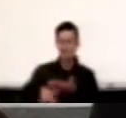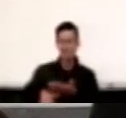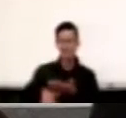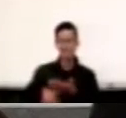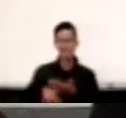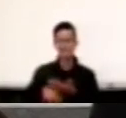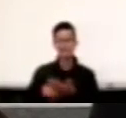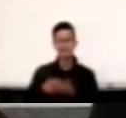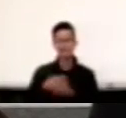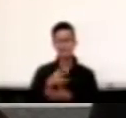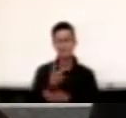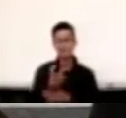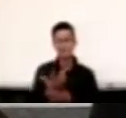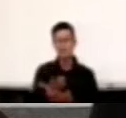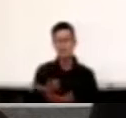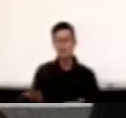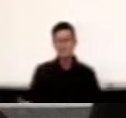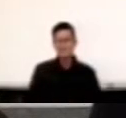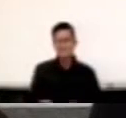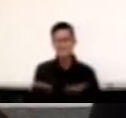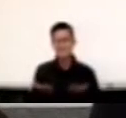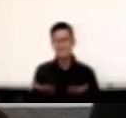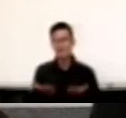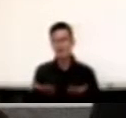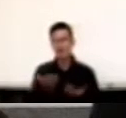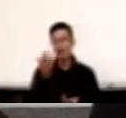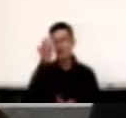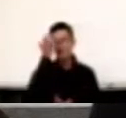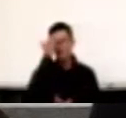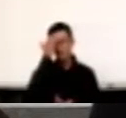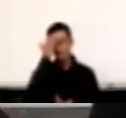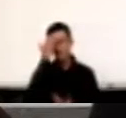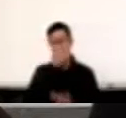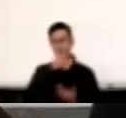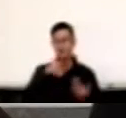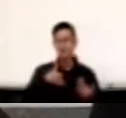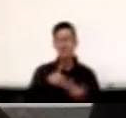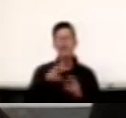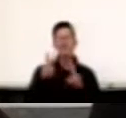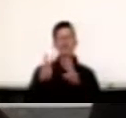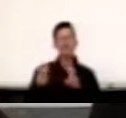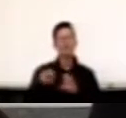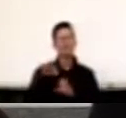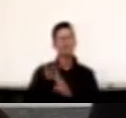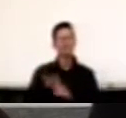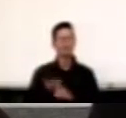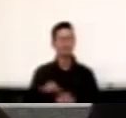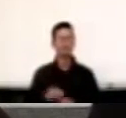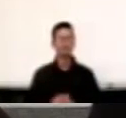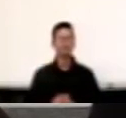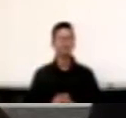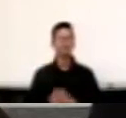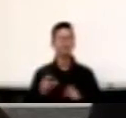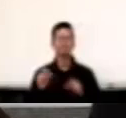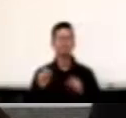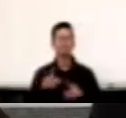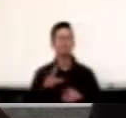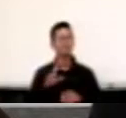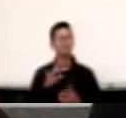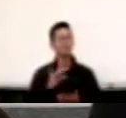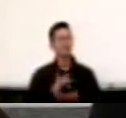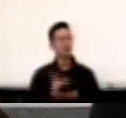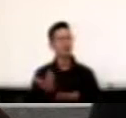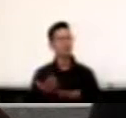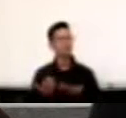siempre fomenta pues los conocimientos que tenemos todas y todos en materia electoral. Y bueno, también agradecer a los